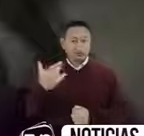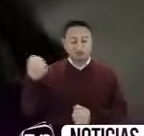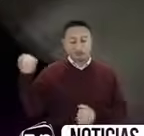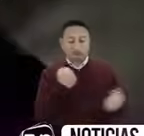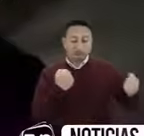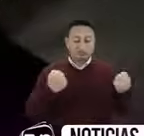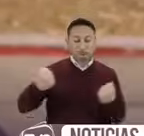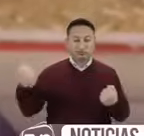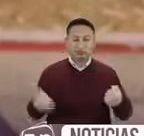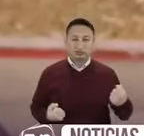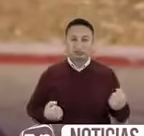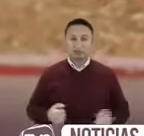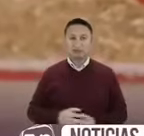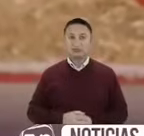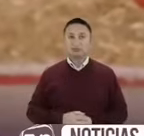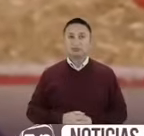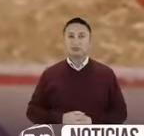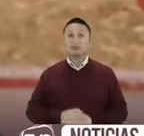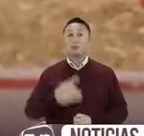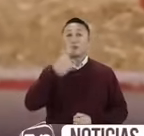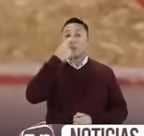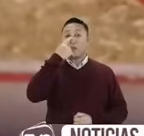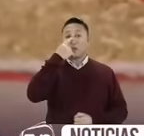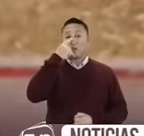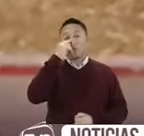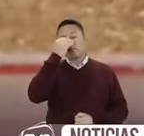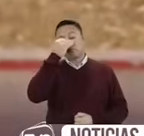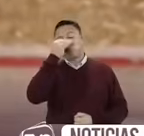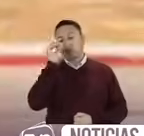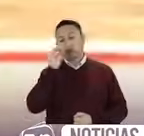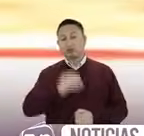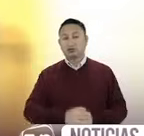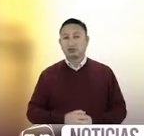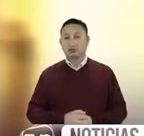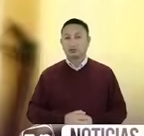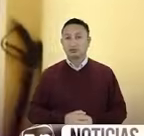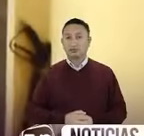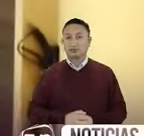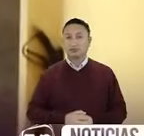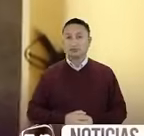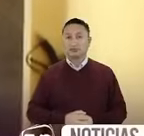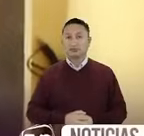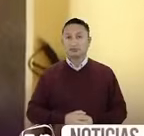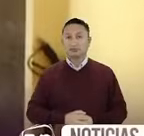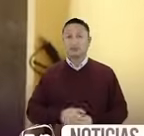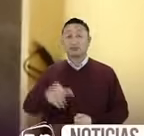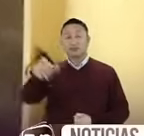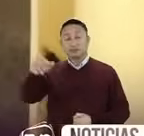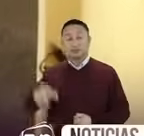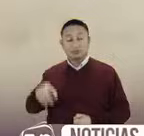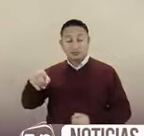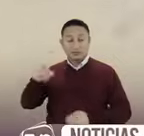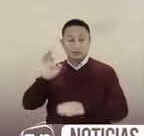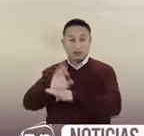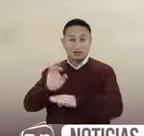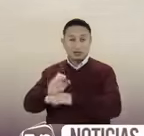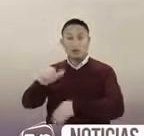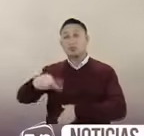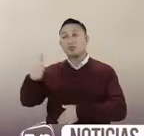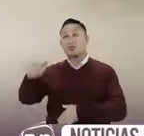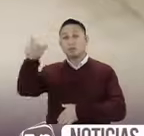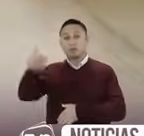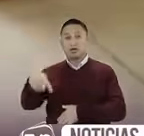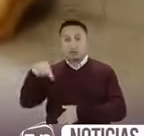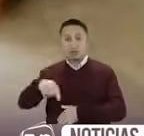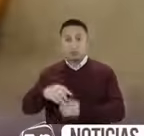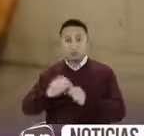le partieron el tabique porque de todo le estaban pateando la cabeza. Quien nos da este testimonio es otro trabajador que logró esconderse para no